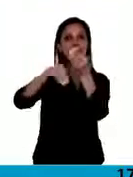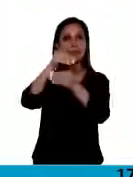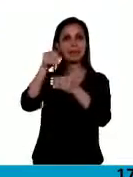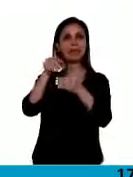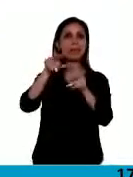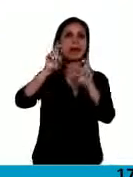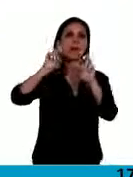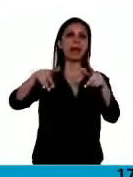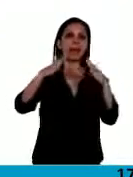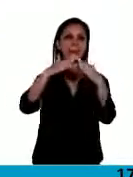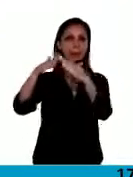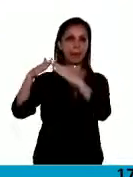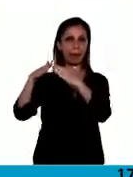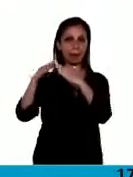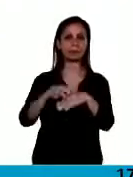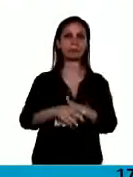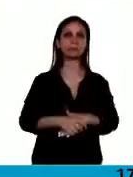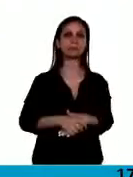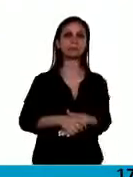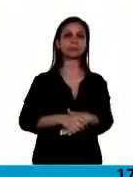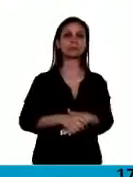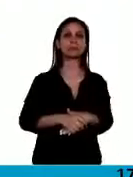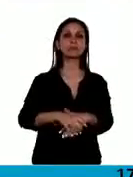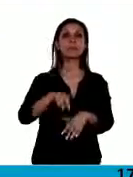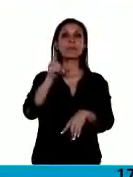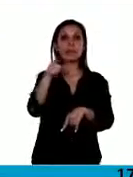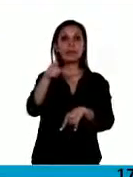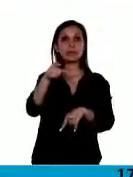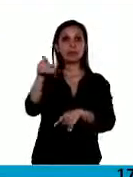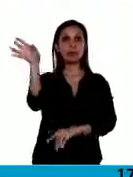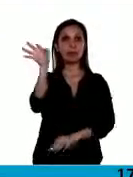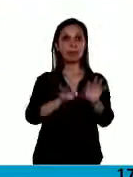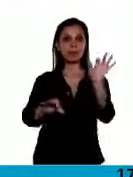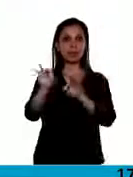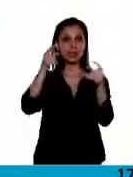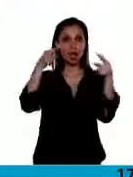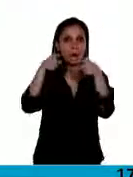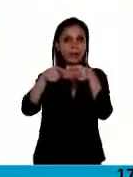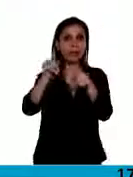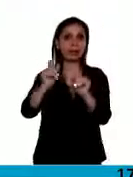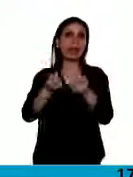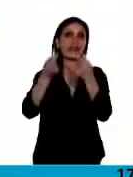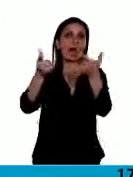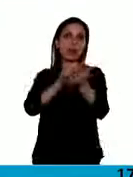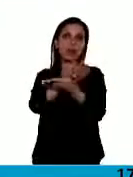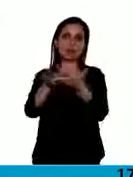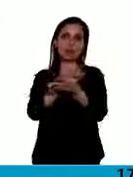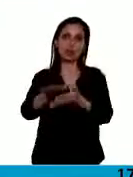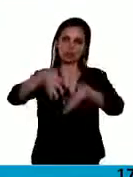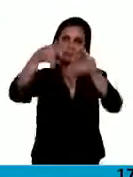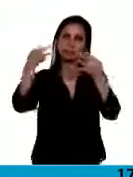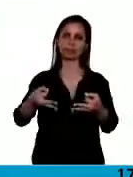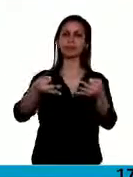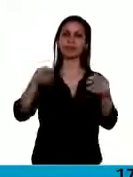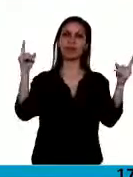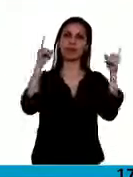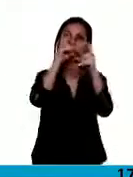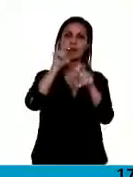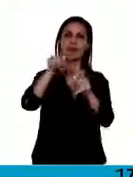de viviendas. Este último, bueno, tiene ese objetivo, darle solución de fondo a los problemas de las